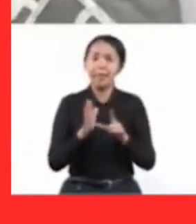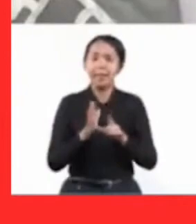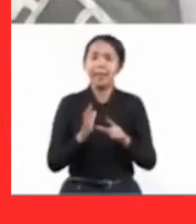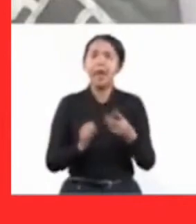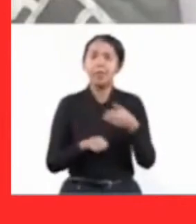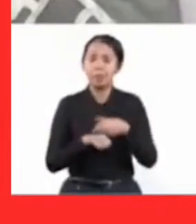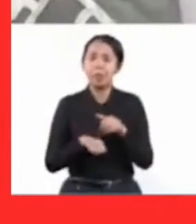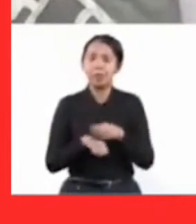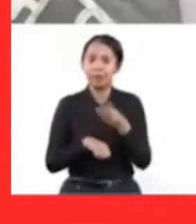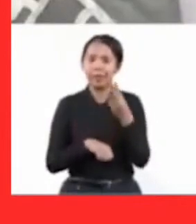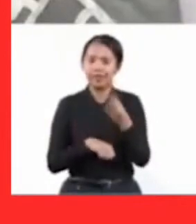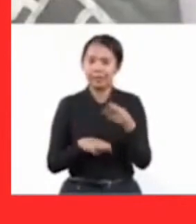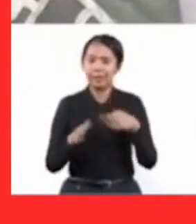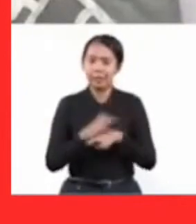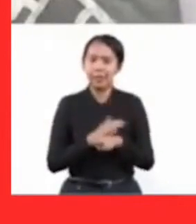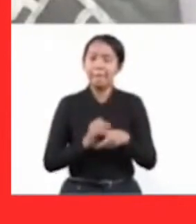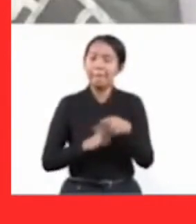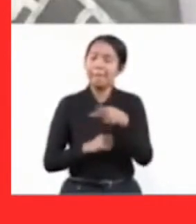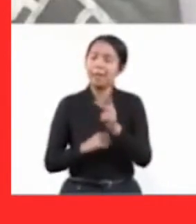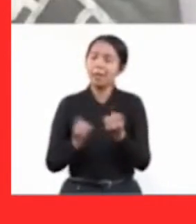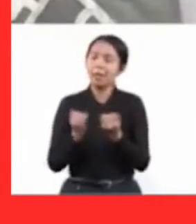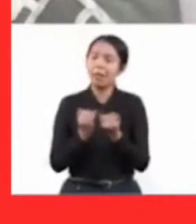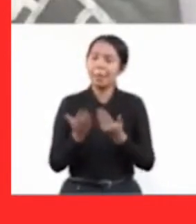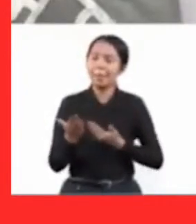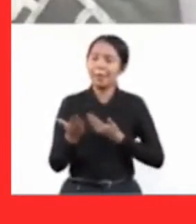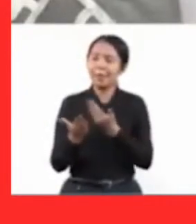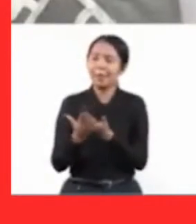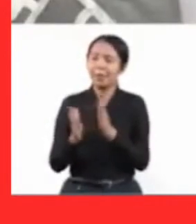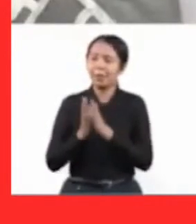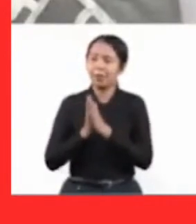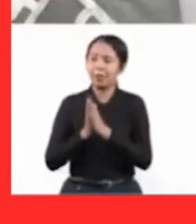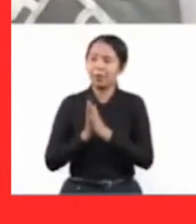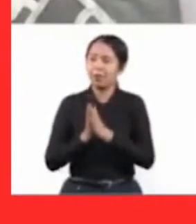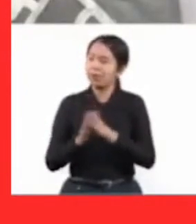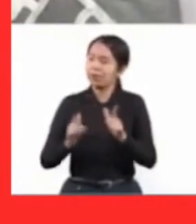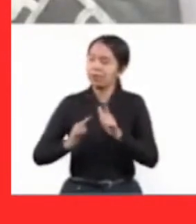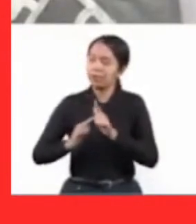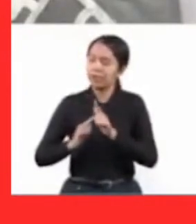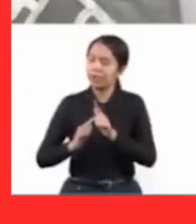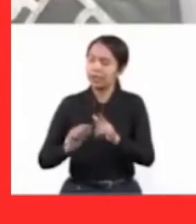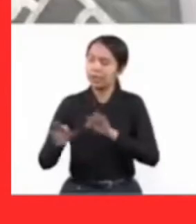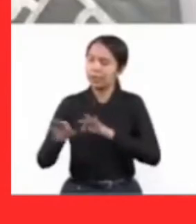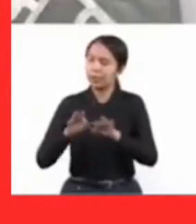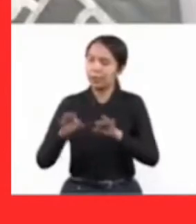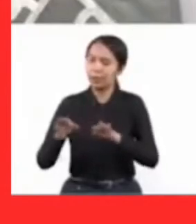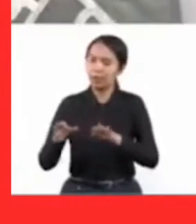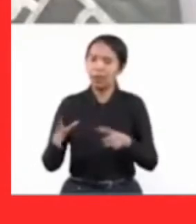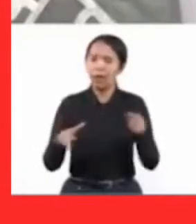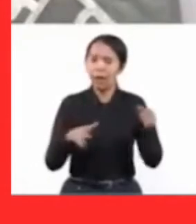3 del metro, pero que vamos a pedir que continúe trabajando con